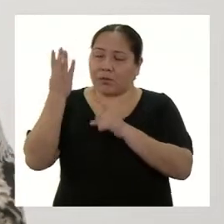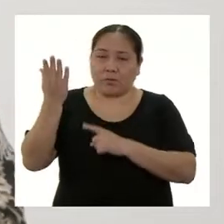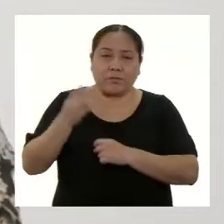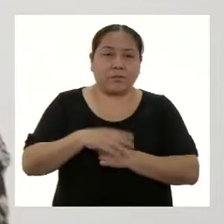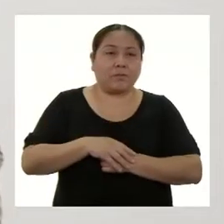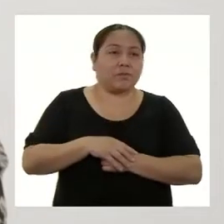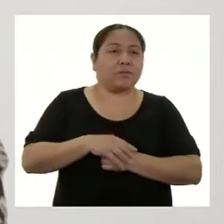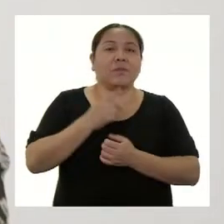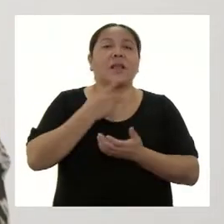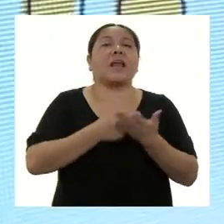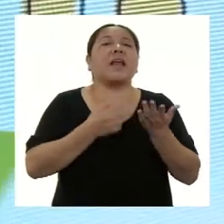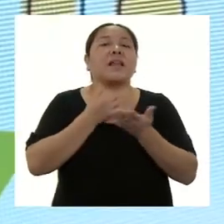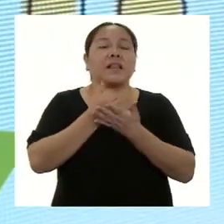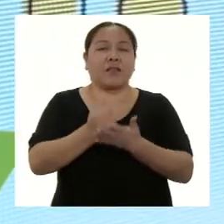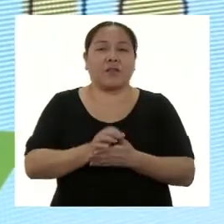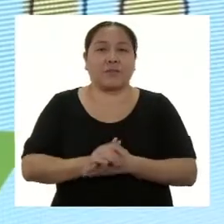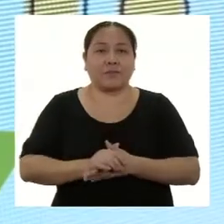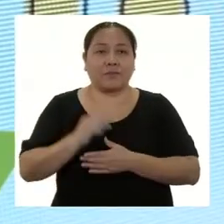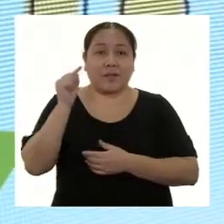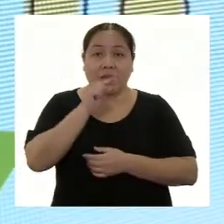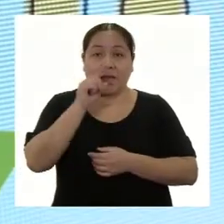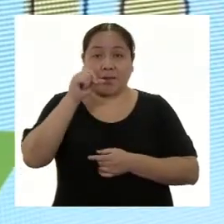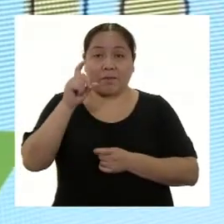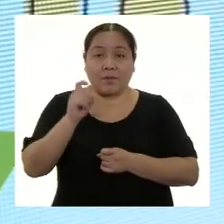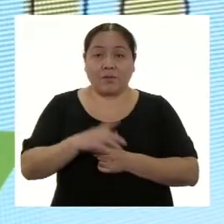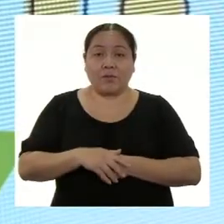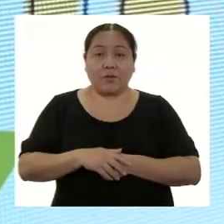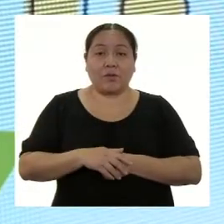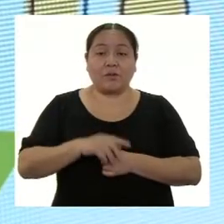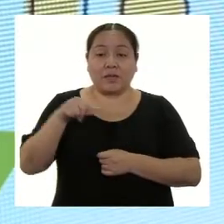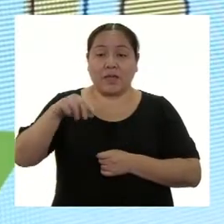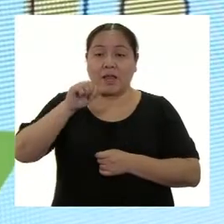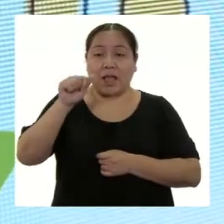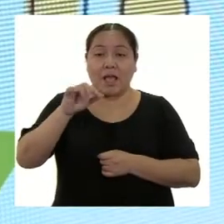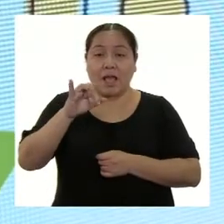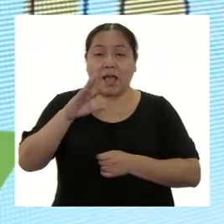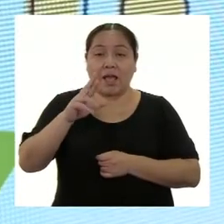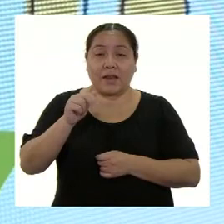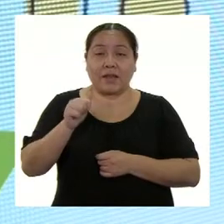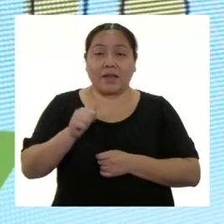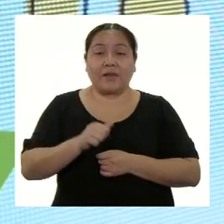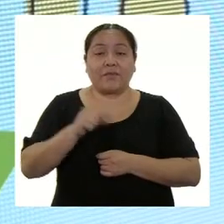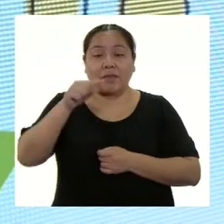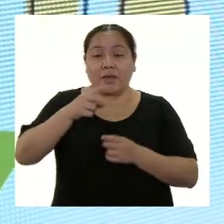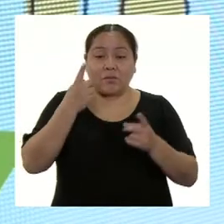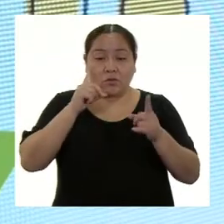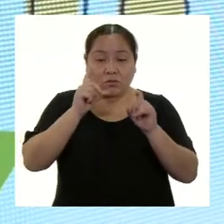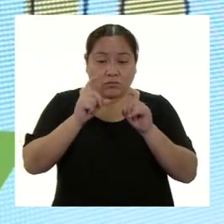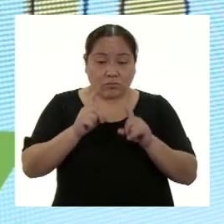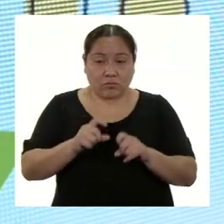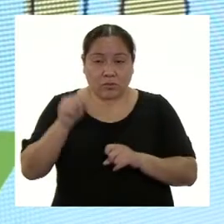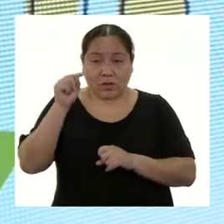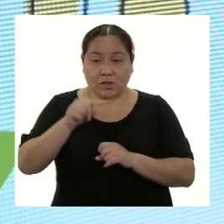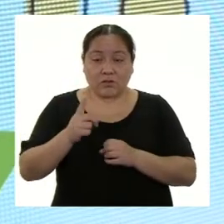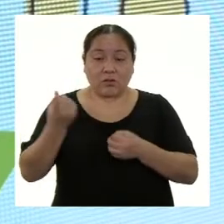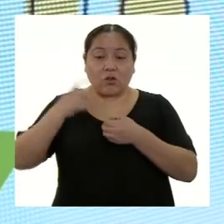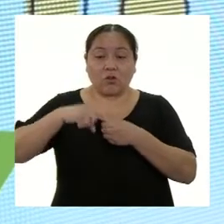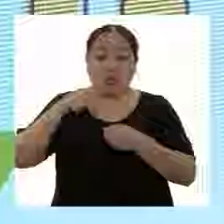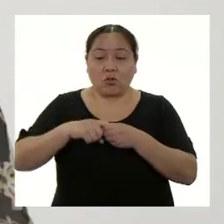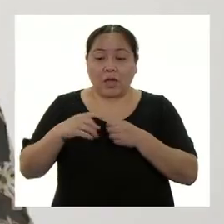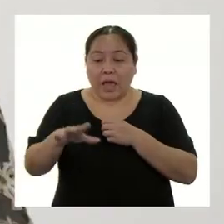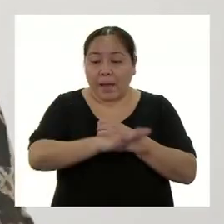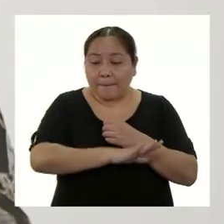supuesto, ¿en qué te puedo ayudar? Ella pregunta si el área de la superficie que hemos calculado incluye el piso de la